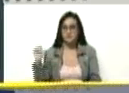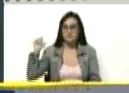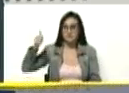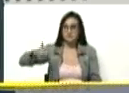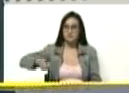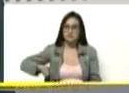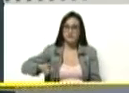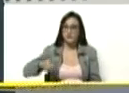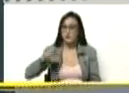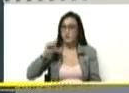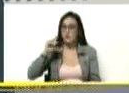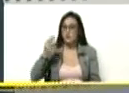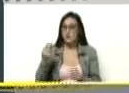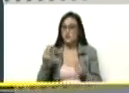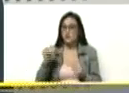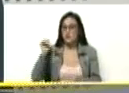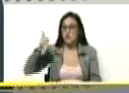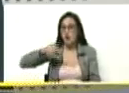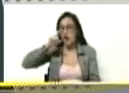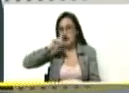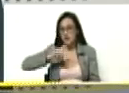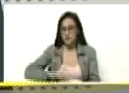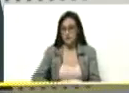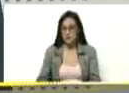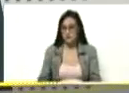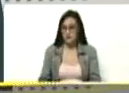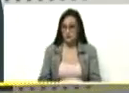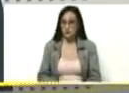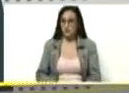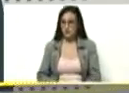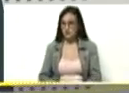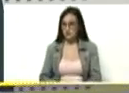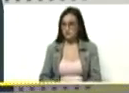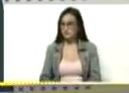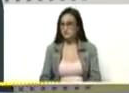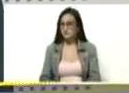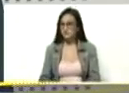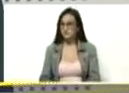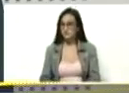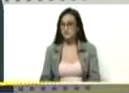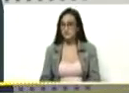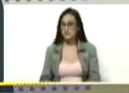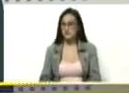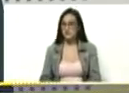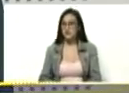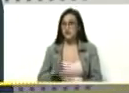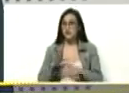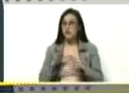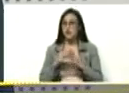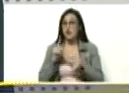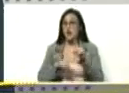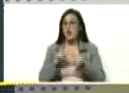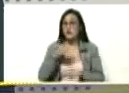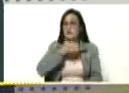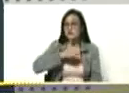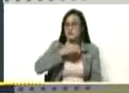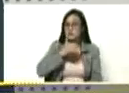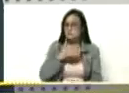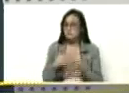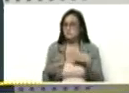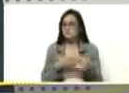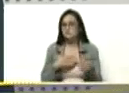muchísimas décadas. Notwithstanding your own challenges. No obstante todos los retos que han tenido que enfrentar.